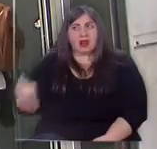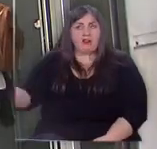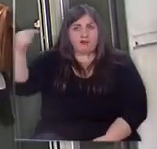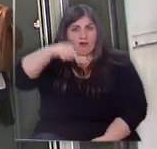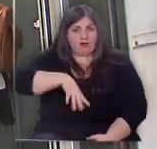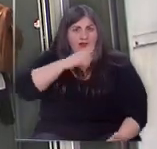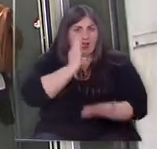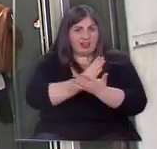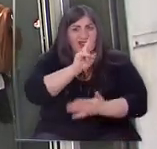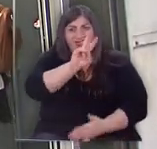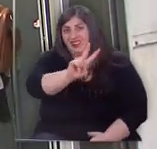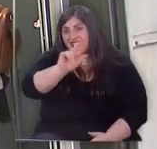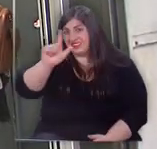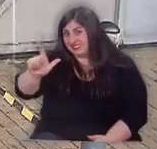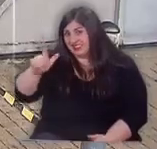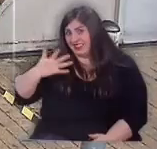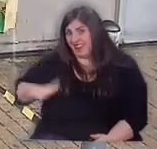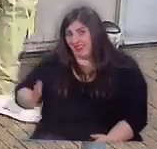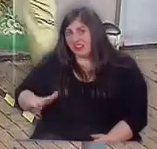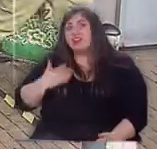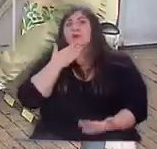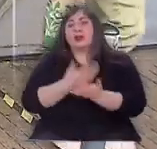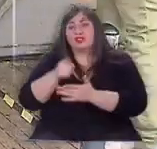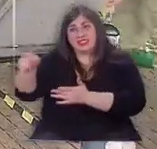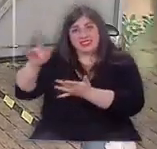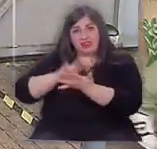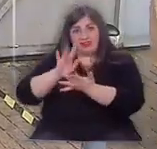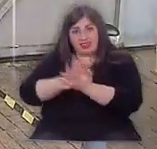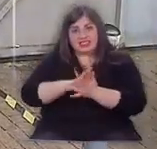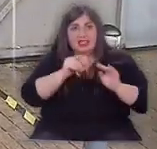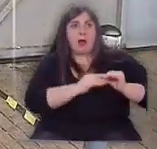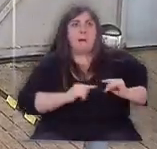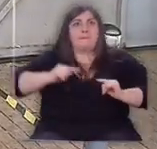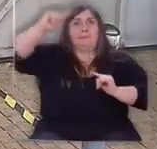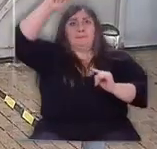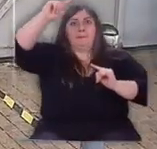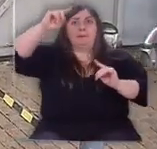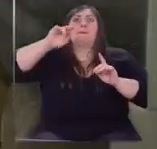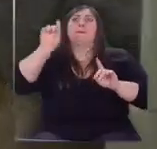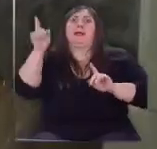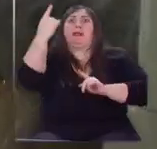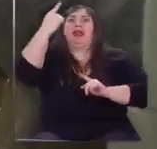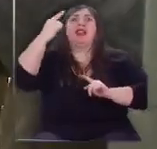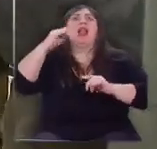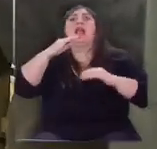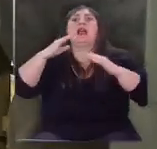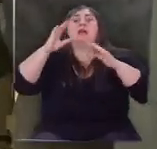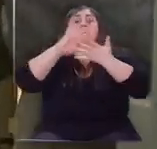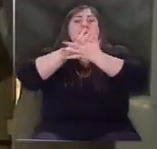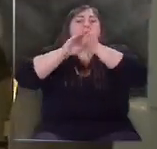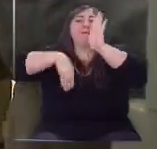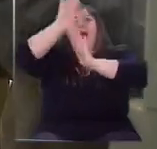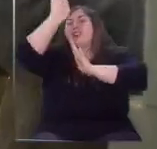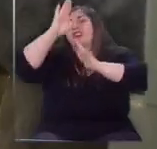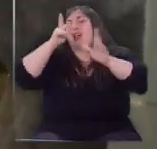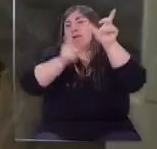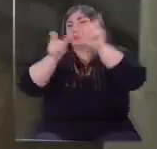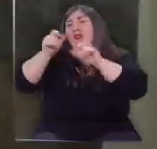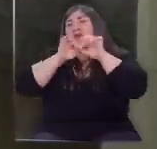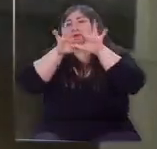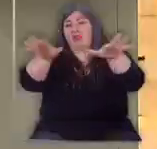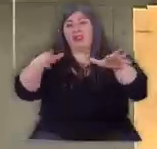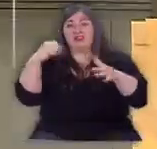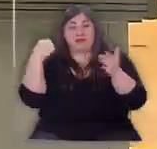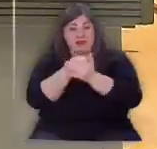a clases el 27 de abril, cuando en esa fecha se debería estar dando el primer pic del coronavirus, como ha dicho la propia autoridad? Fines de